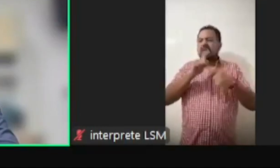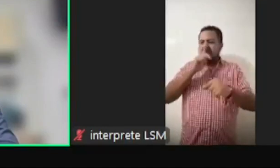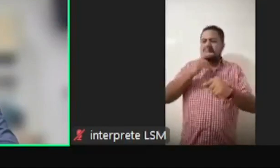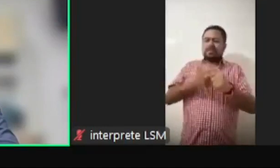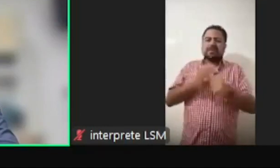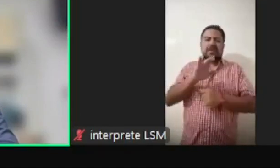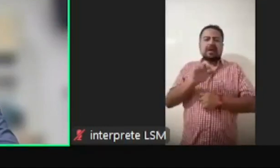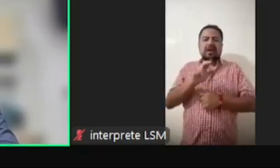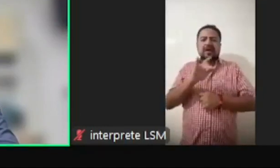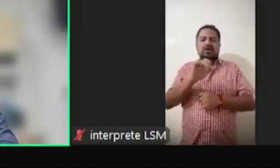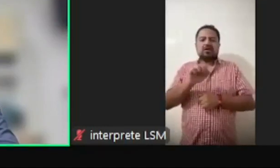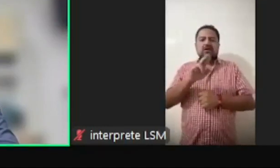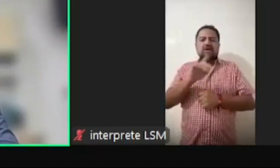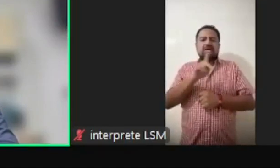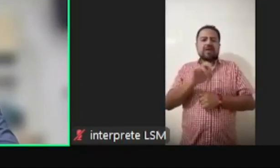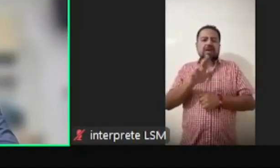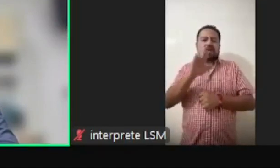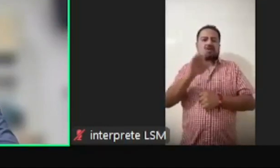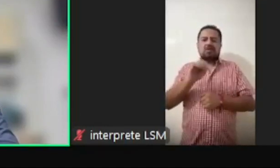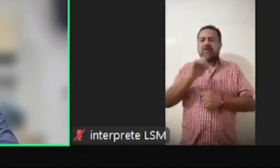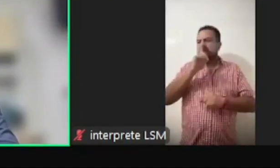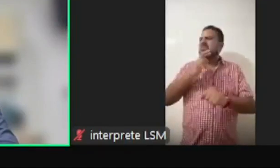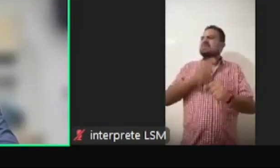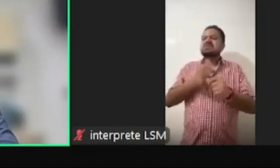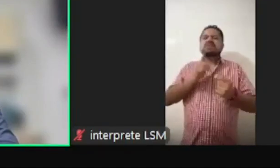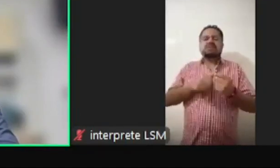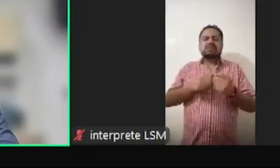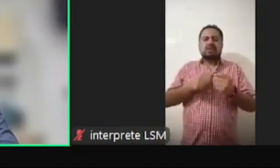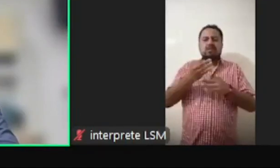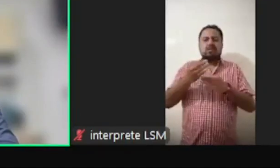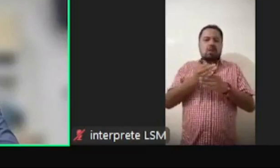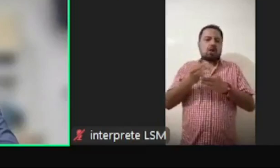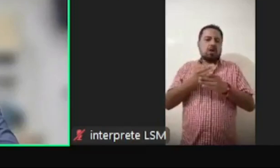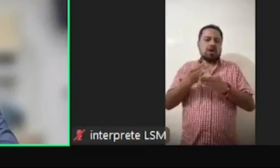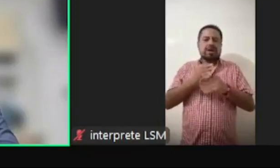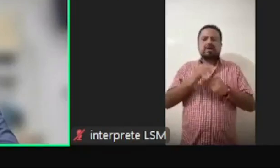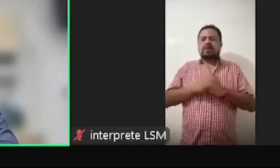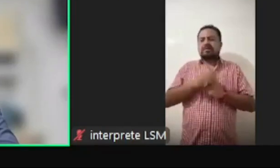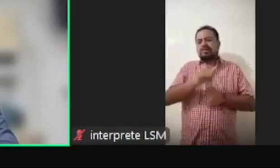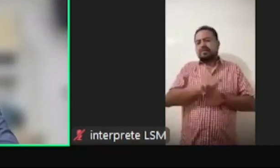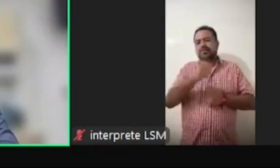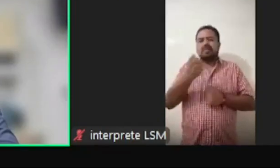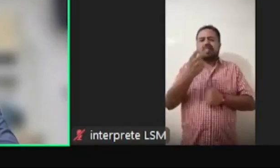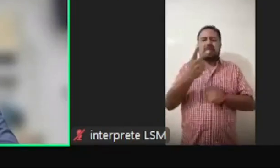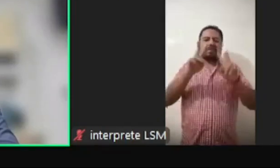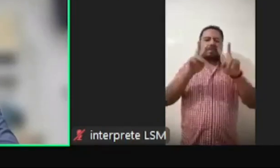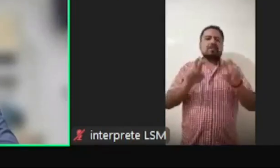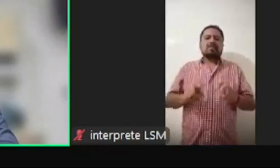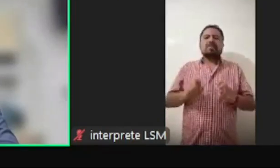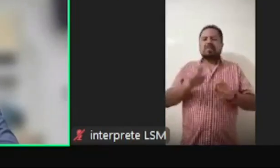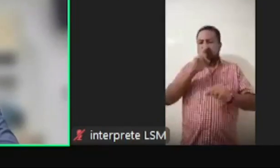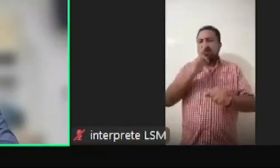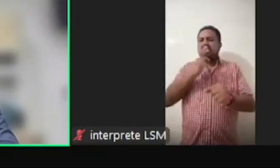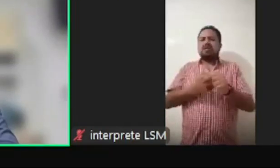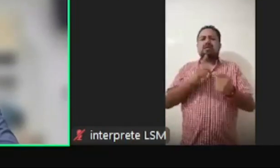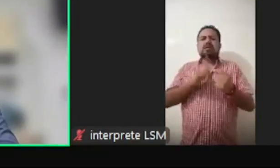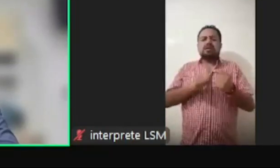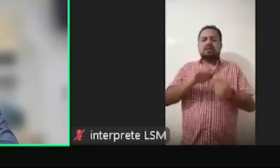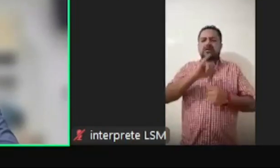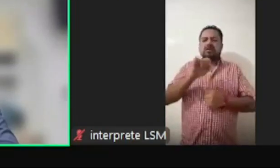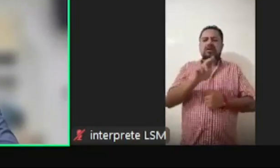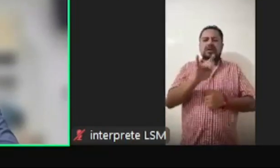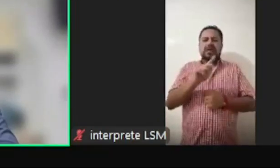Roberto Mendiola Alberto, la autoridad responsable es Morena. En los siguientes dos asuntos, las partes actoras son Julieta